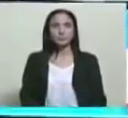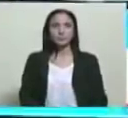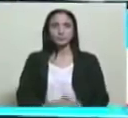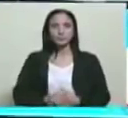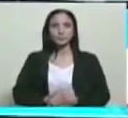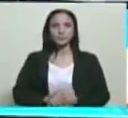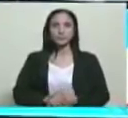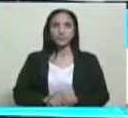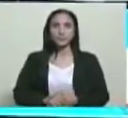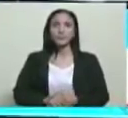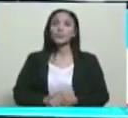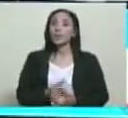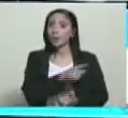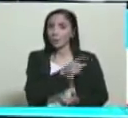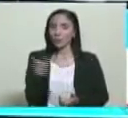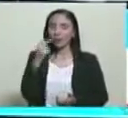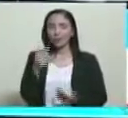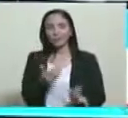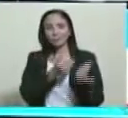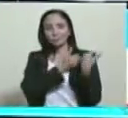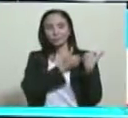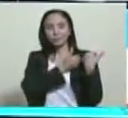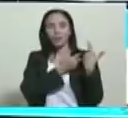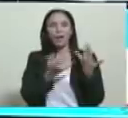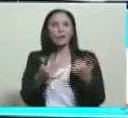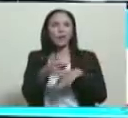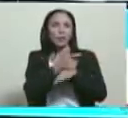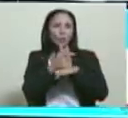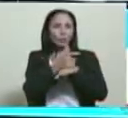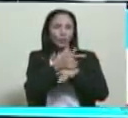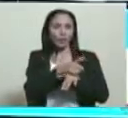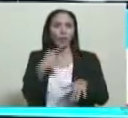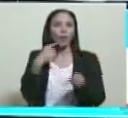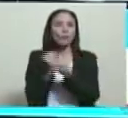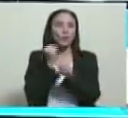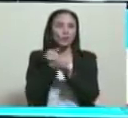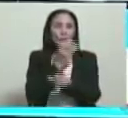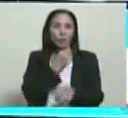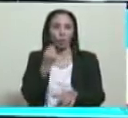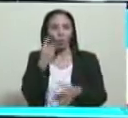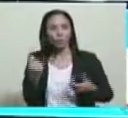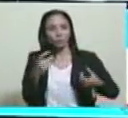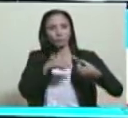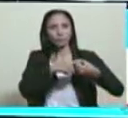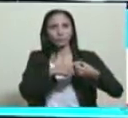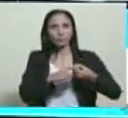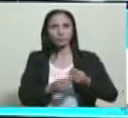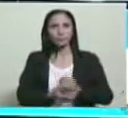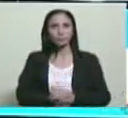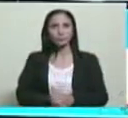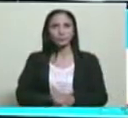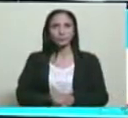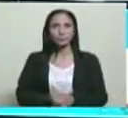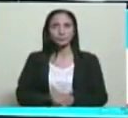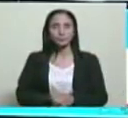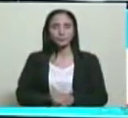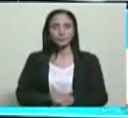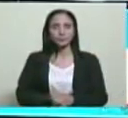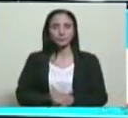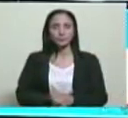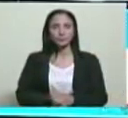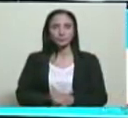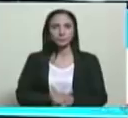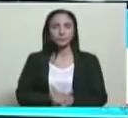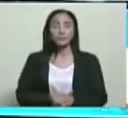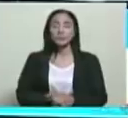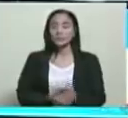que ustedes asuman, fíjense, hay un Estado Mayor de chamba juvenil, ¿verdad? Yo sé que tienen